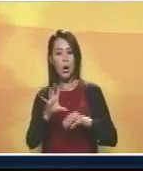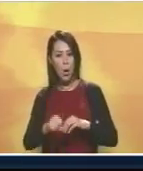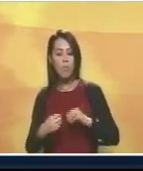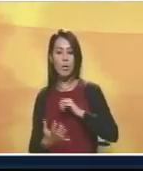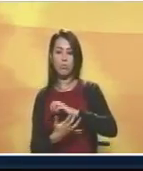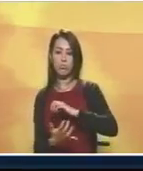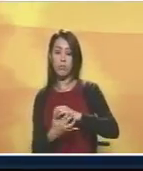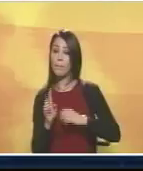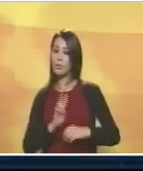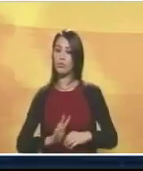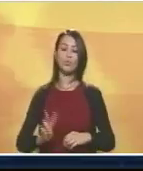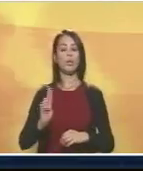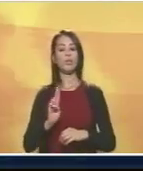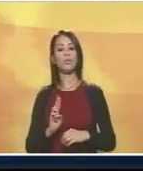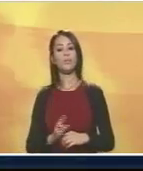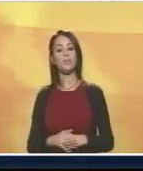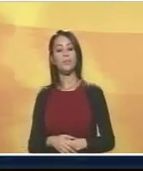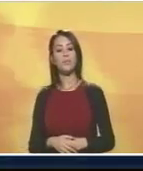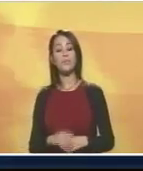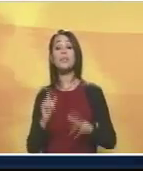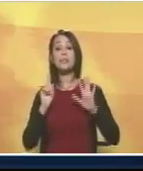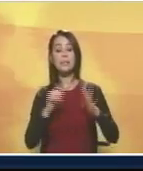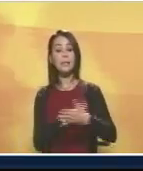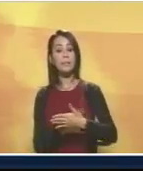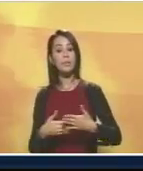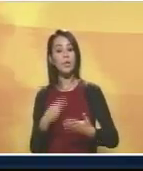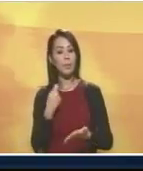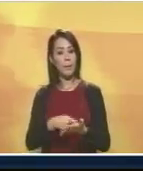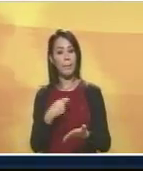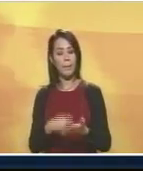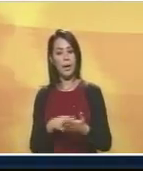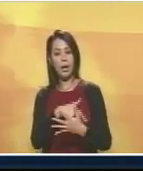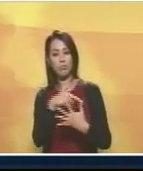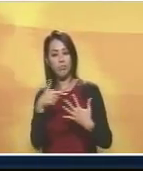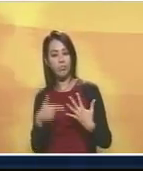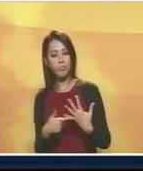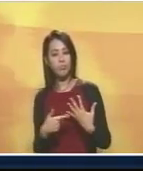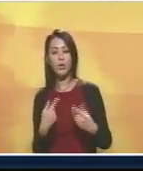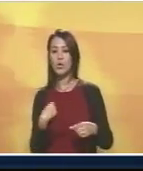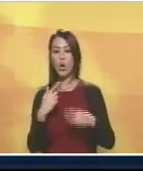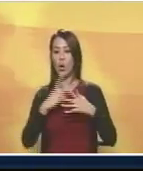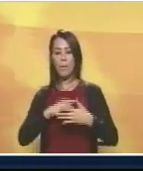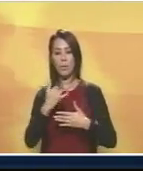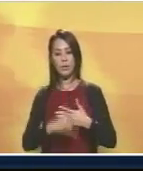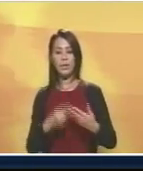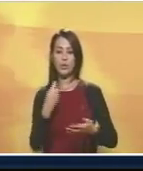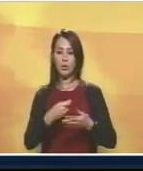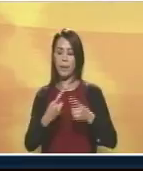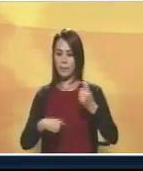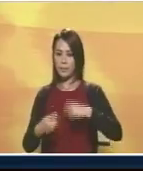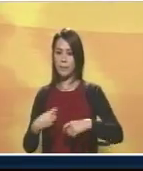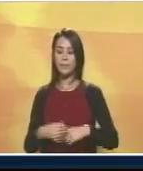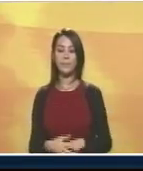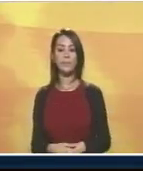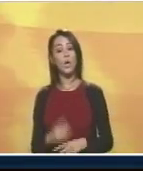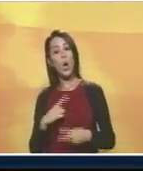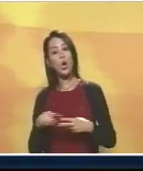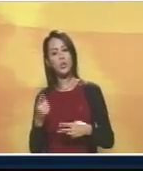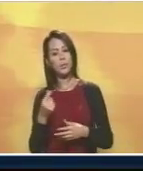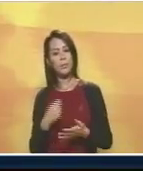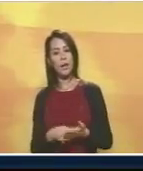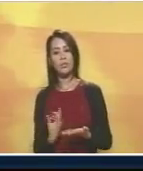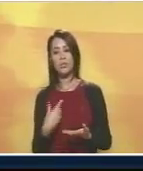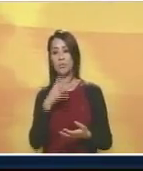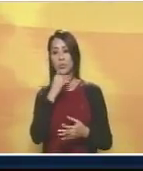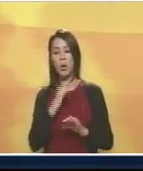sin utilizar y 6 millones para pagar gastos no compatibles con el proyecto de inversión. El resto del dinero se habría gastado